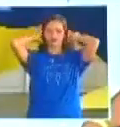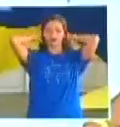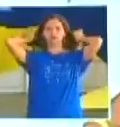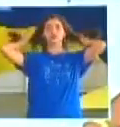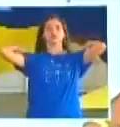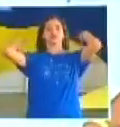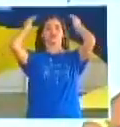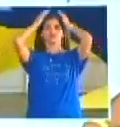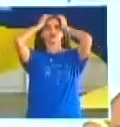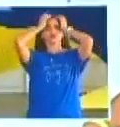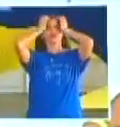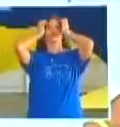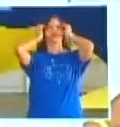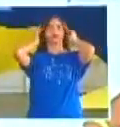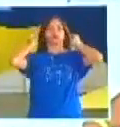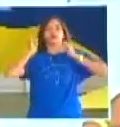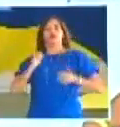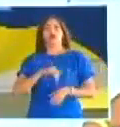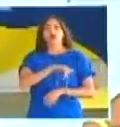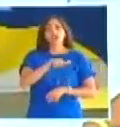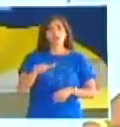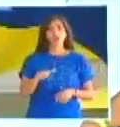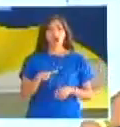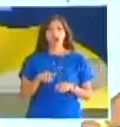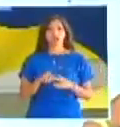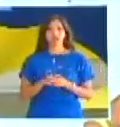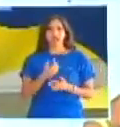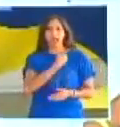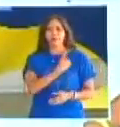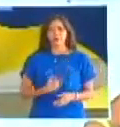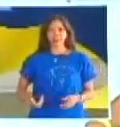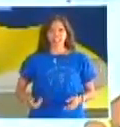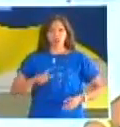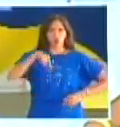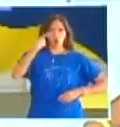Igualmente al presidente de otro poder público.